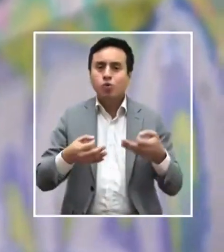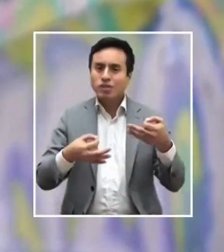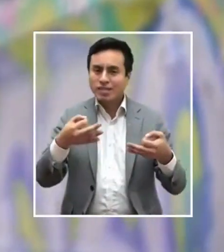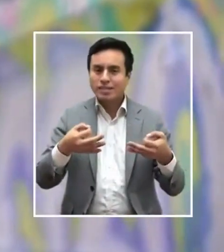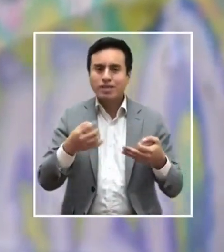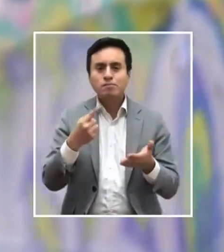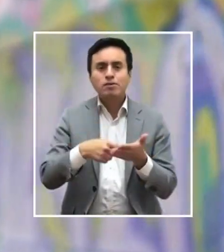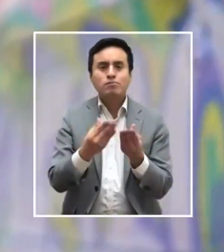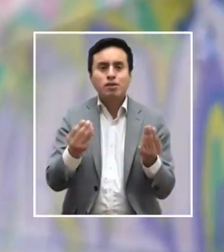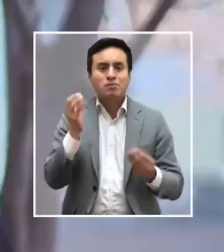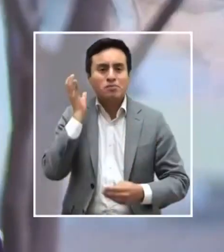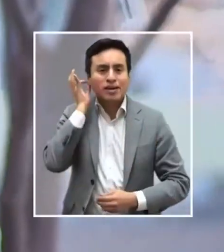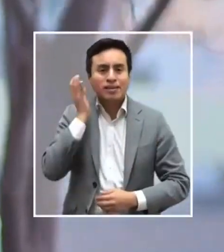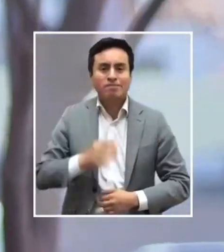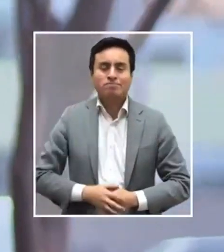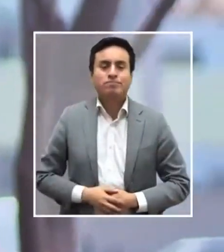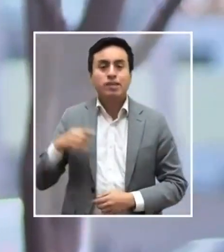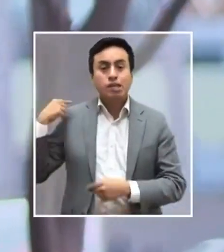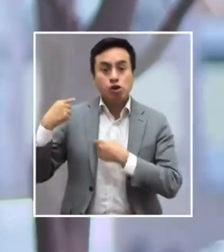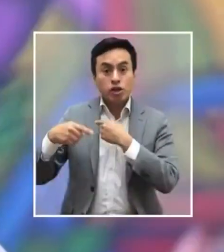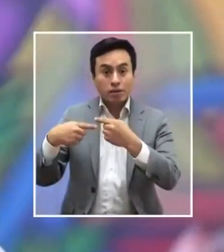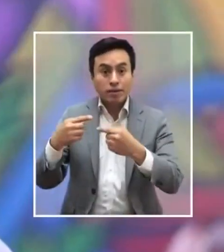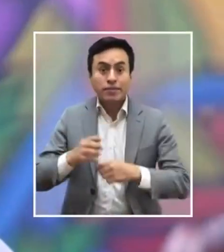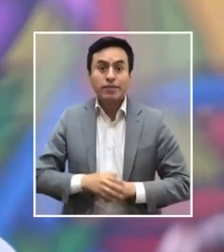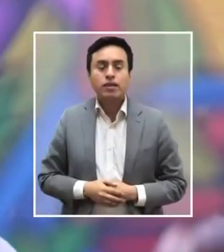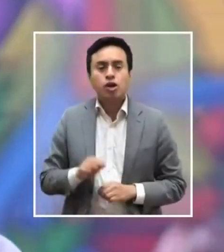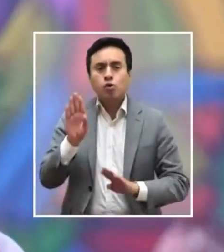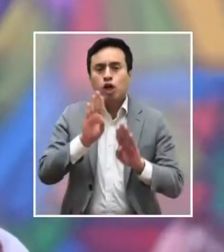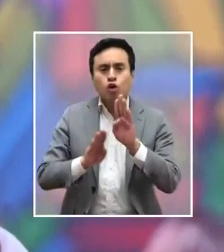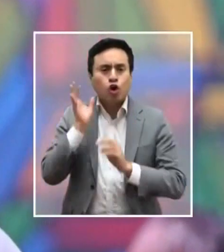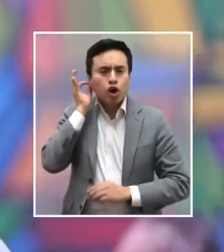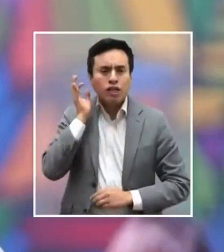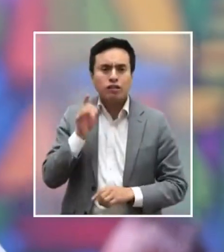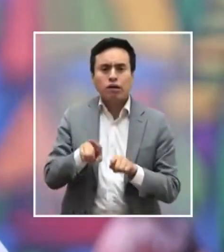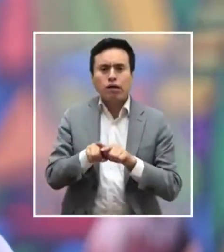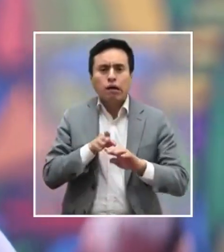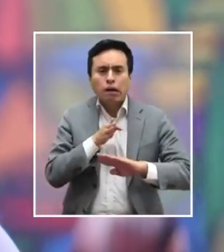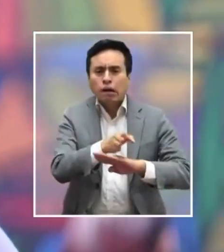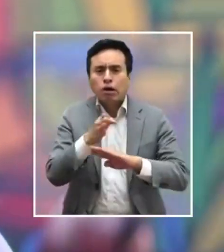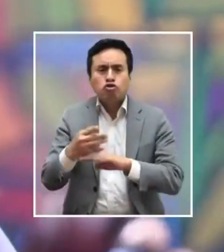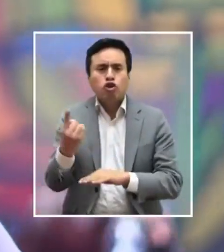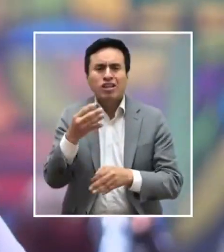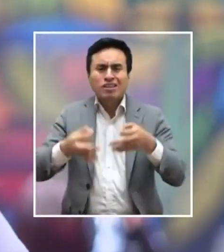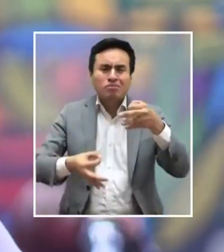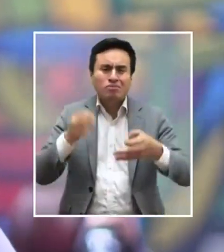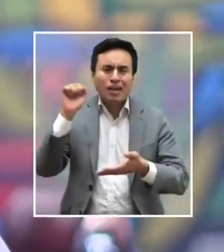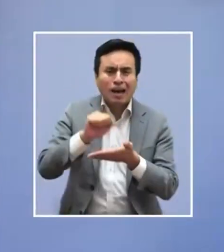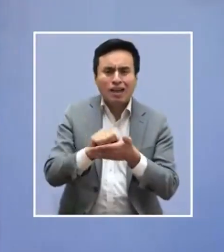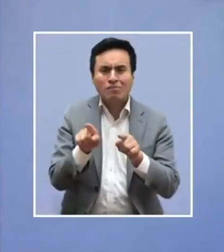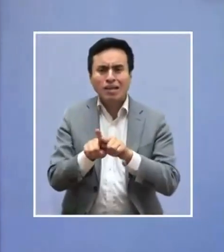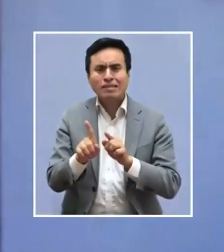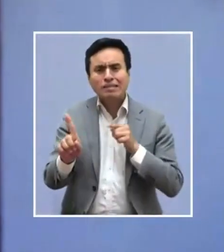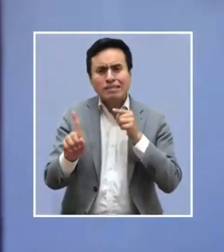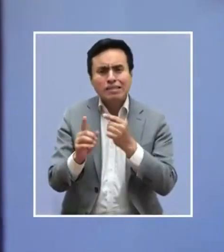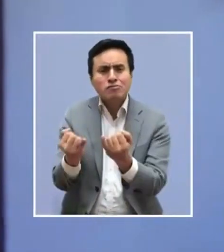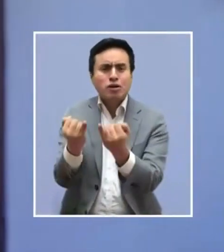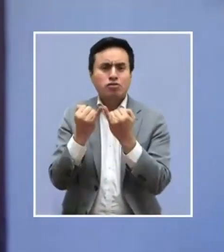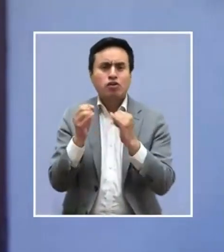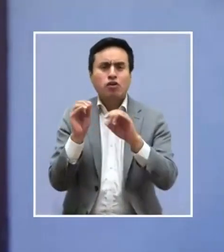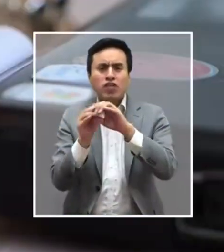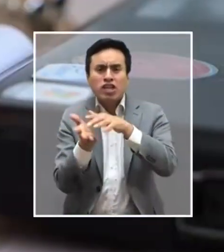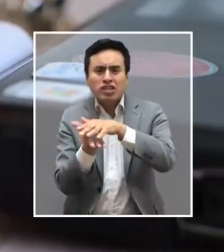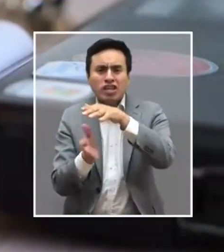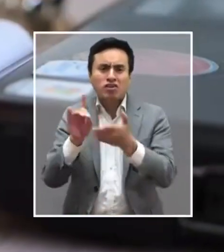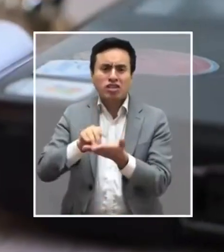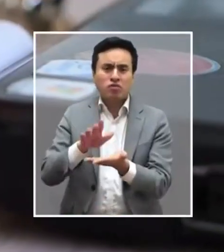padres han dejado de pagar las pensiones alimenticias. Hay que destacar también que quienes se encuentran en estos registros de deuda